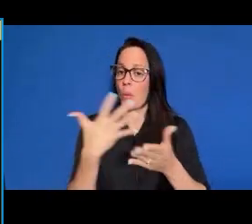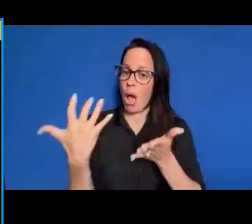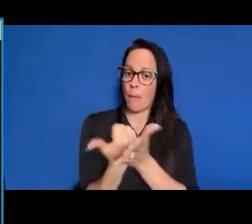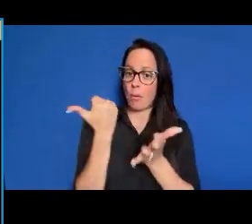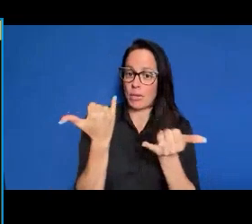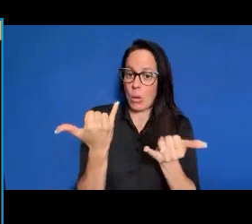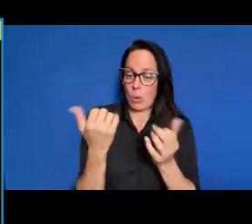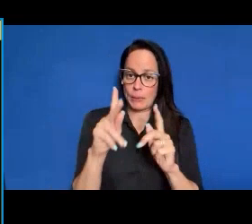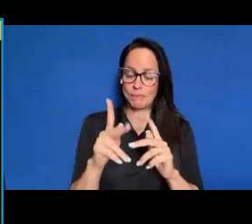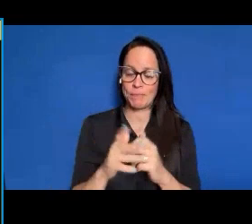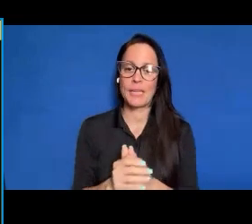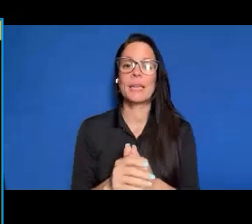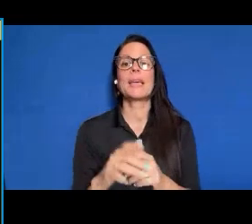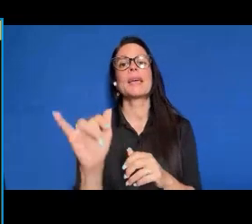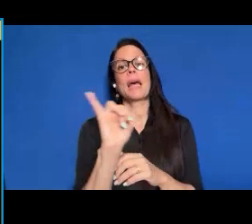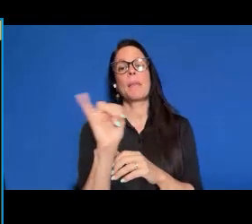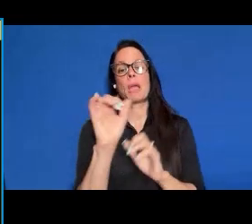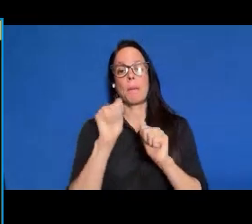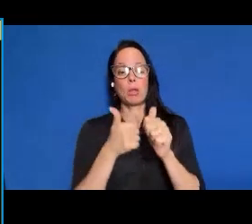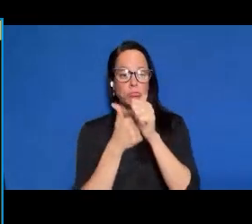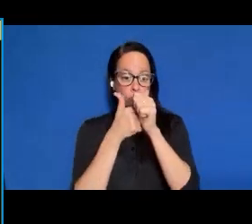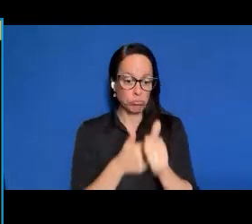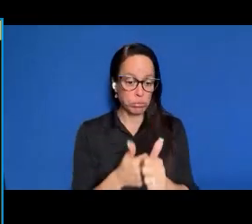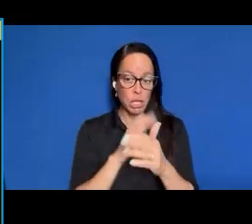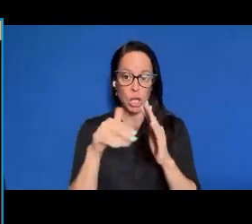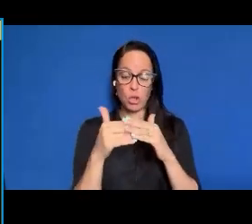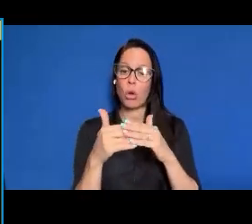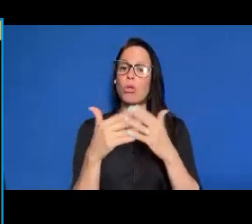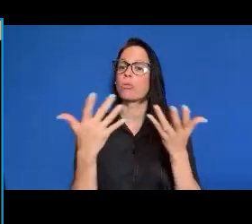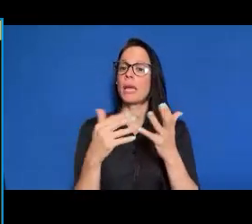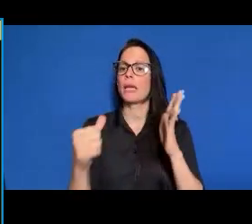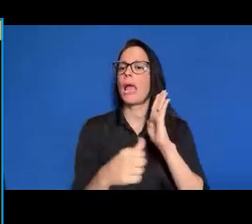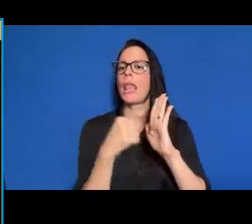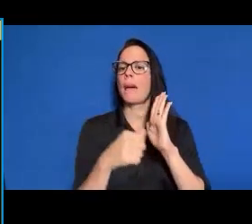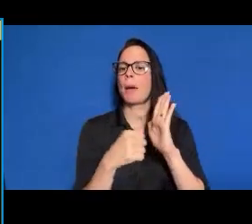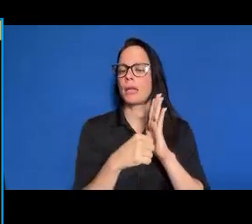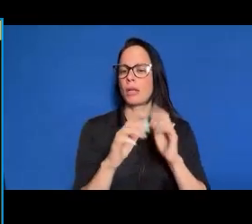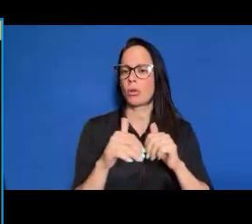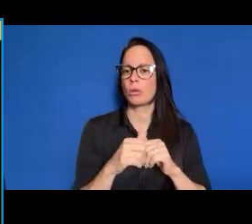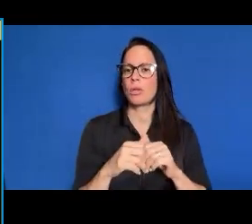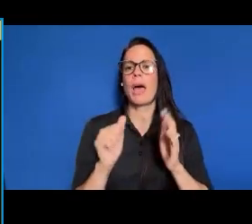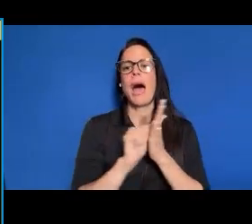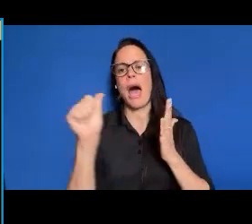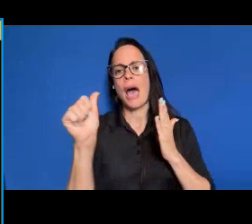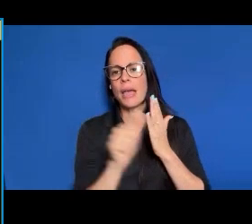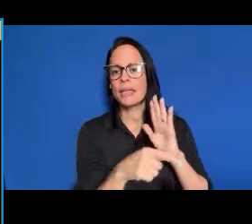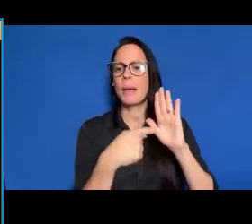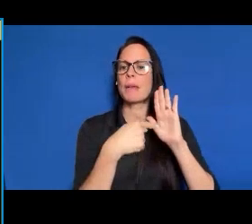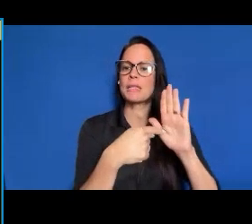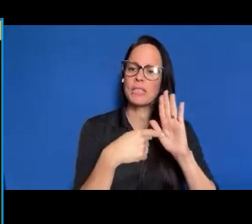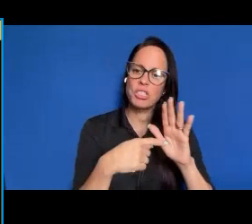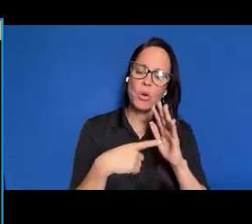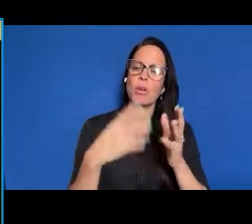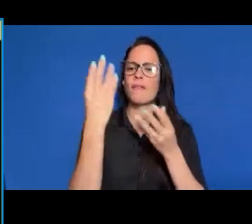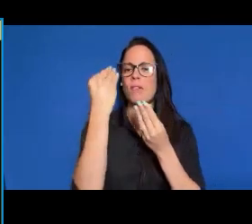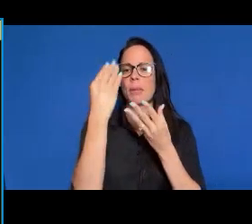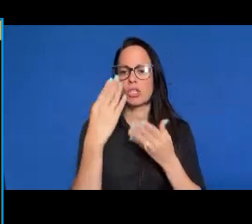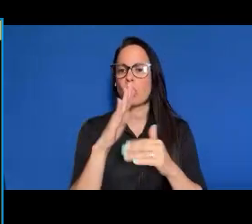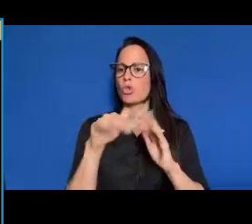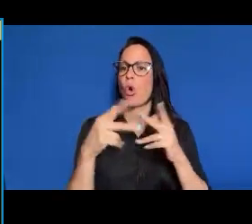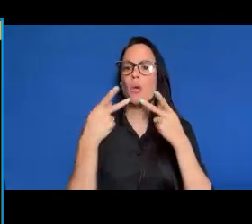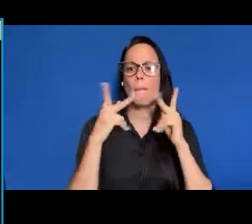pueden mantenerse al tanto de todas las gestiones del comité a través del portal. Todas las agendas, presentaciones, minutas, todo se comparte y es público, ¿verdad? De igual